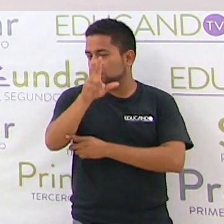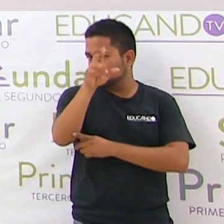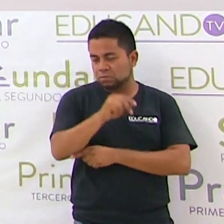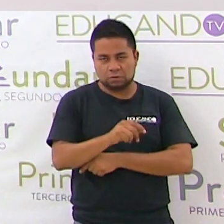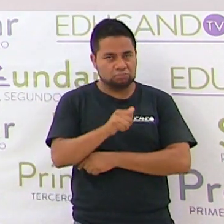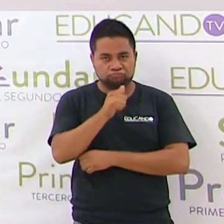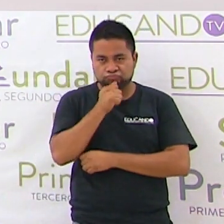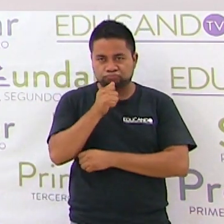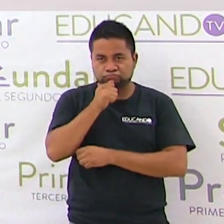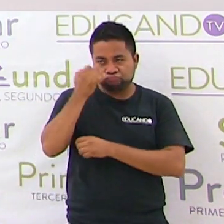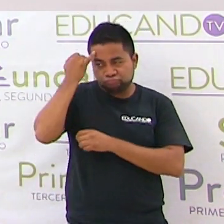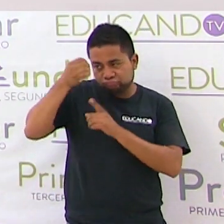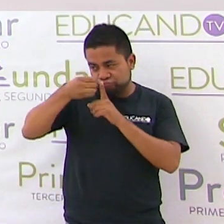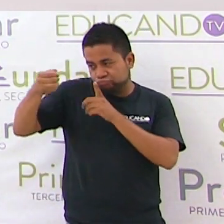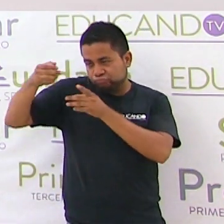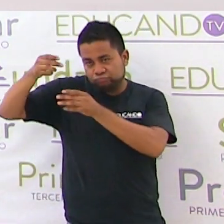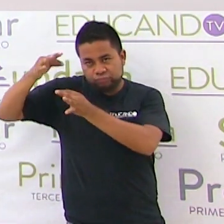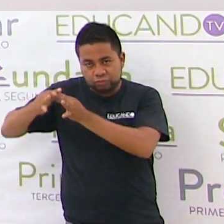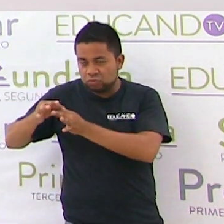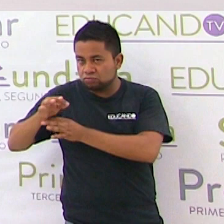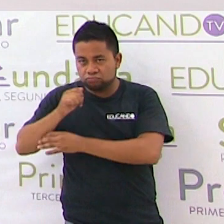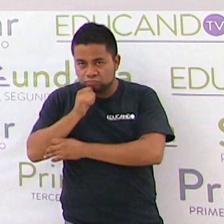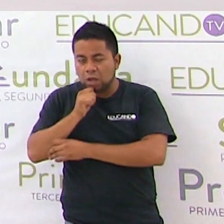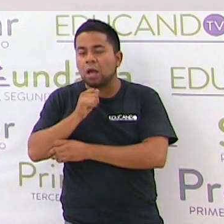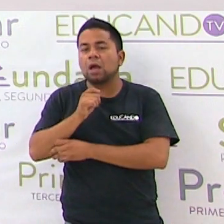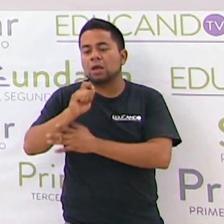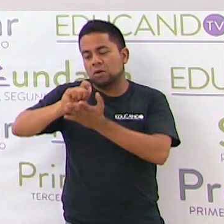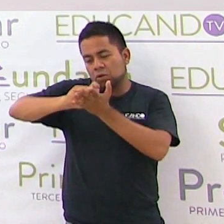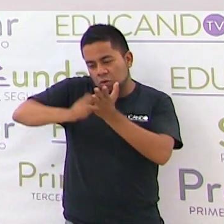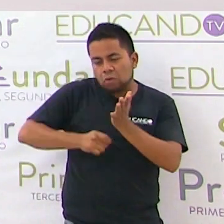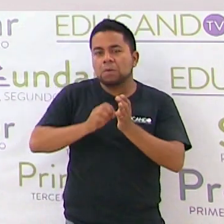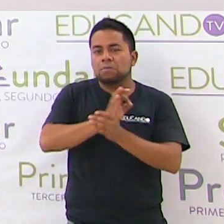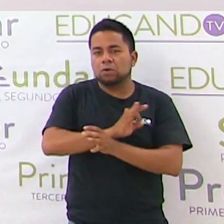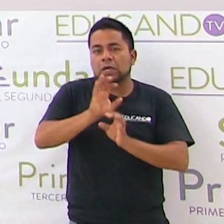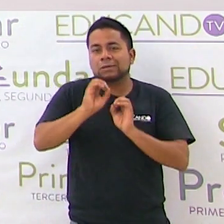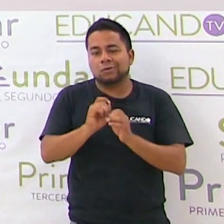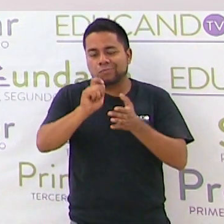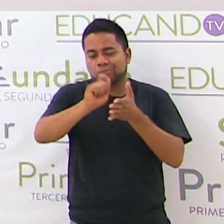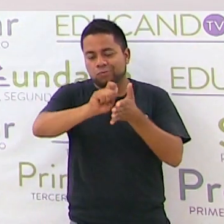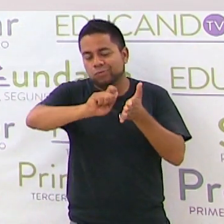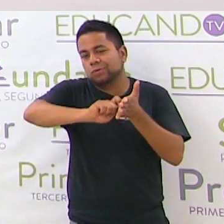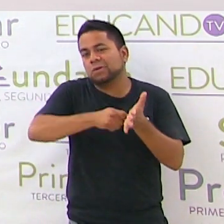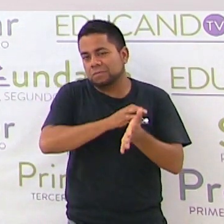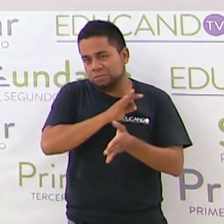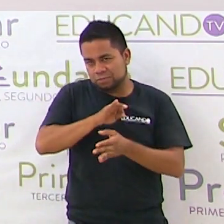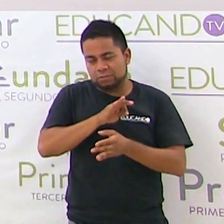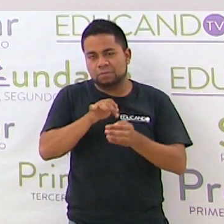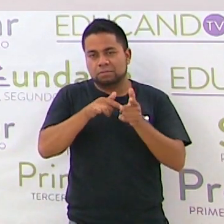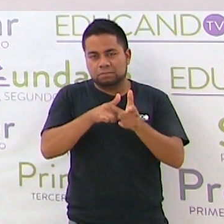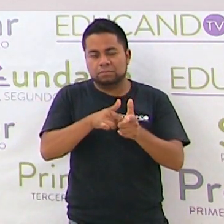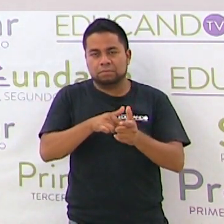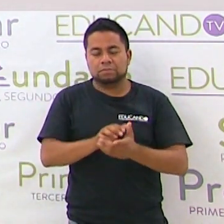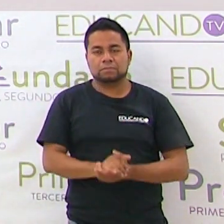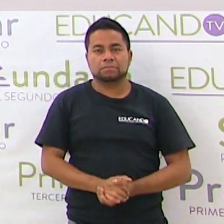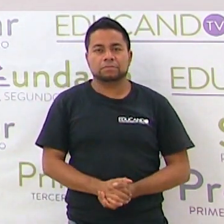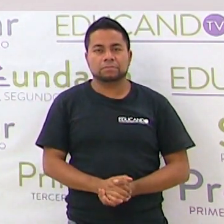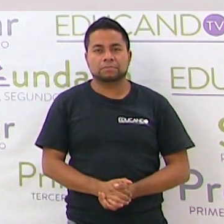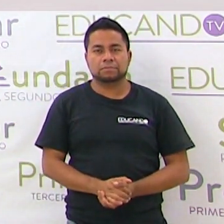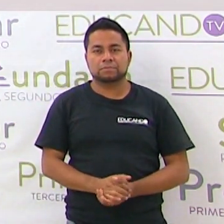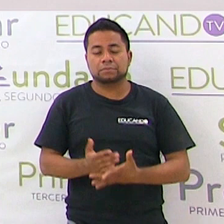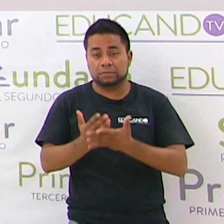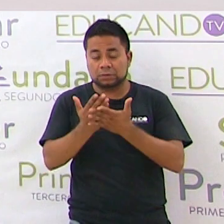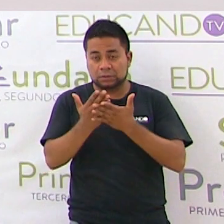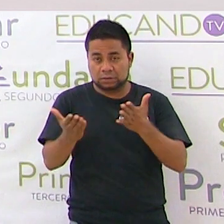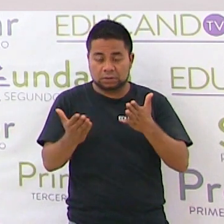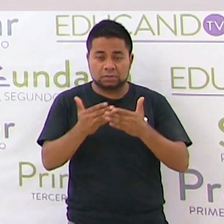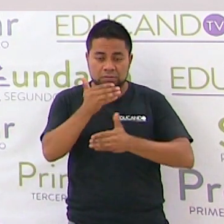ha terminado una idea, podemos poner una coma o un punto y coma. Bueno, entonces vamos a continuar. Paso